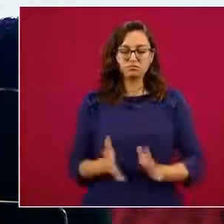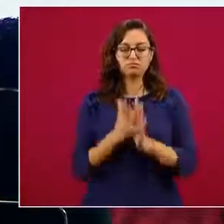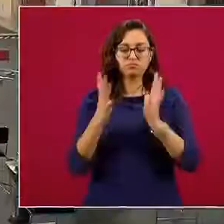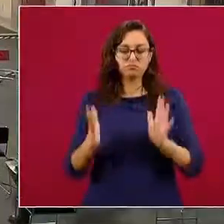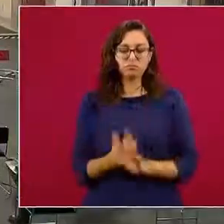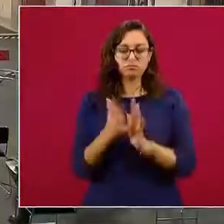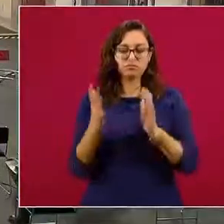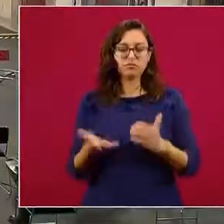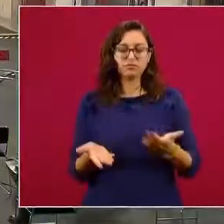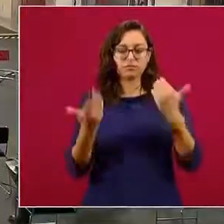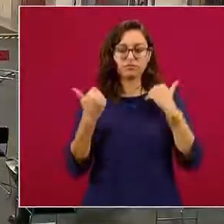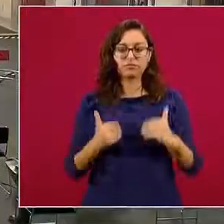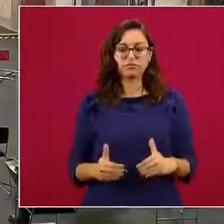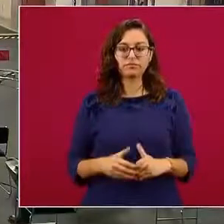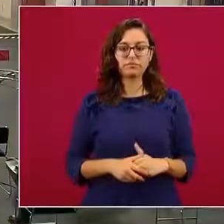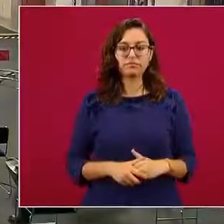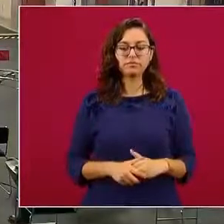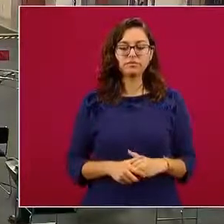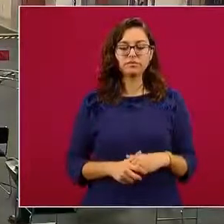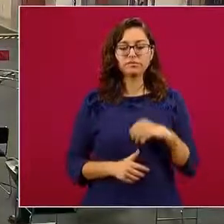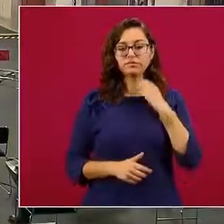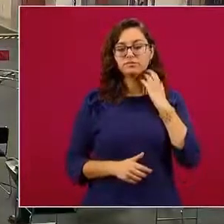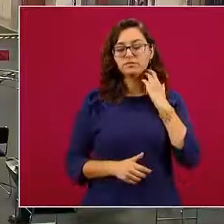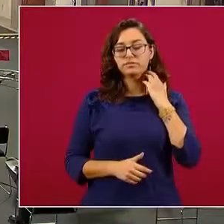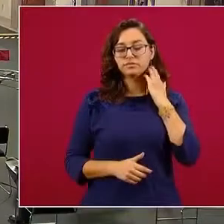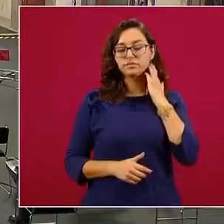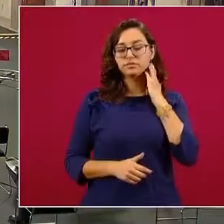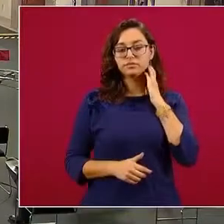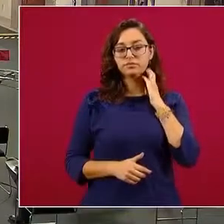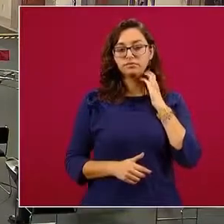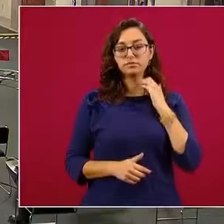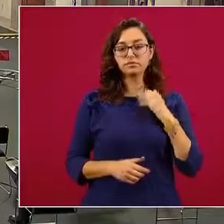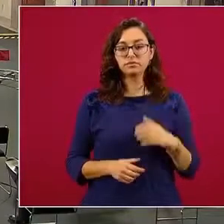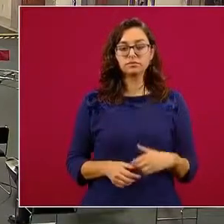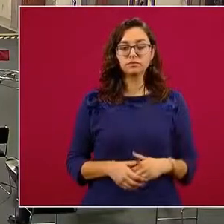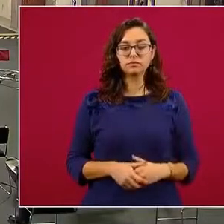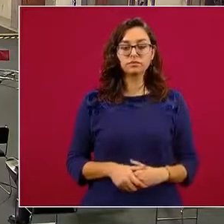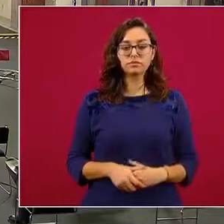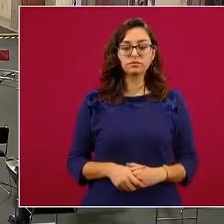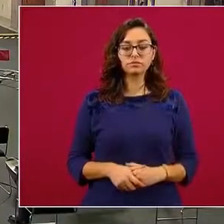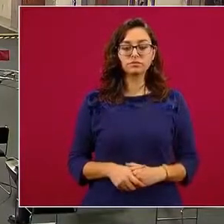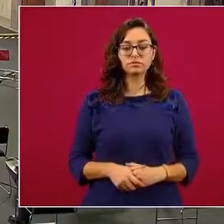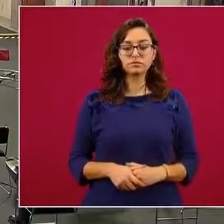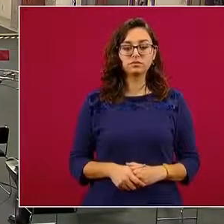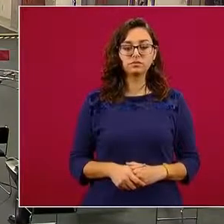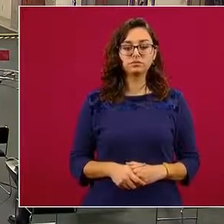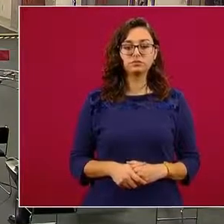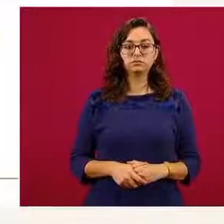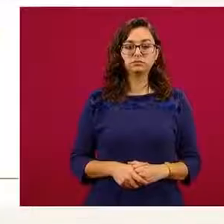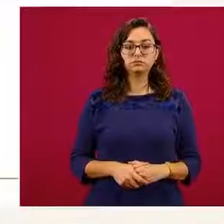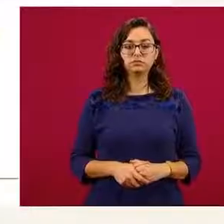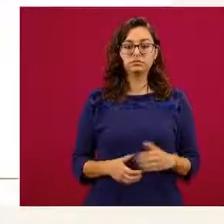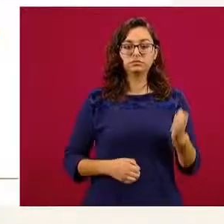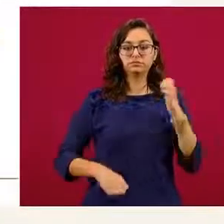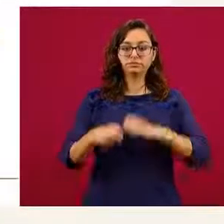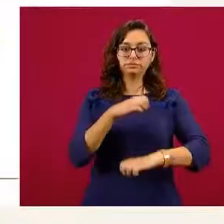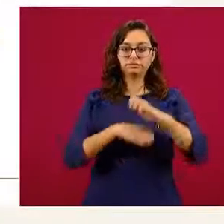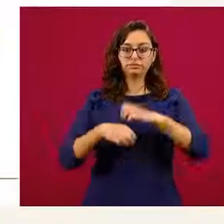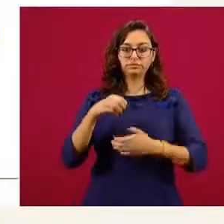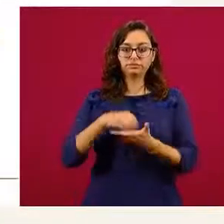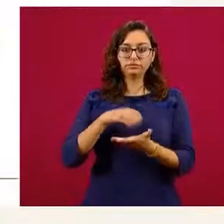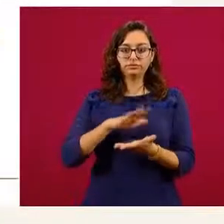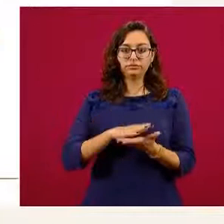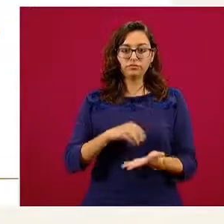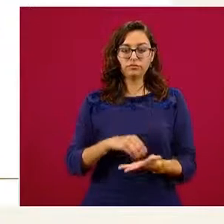participantes. Adelante, por favor. Siguiente. Y bueno, así estamos en registros de empresas. Tenemos